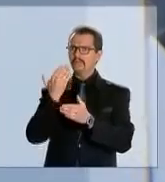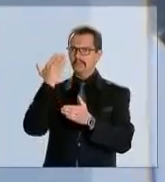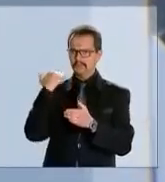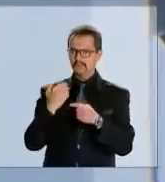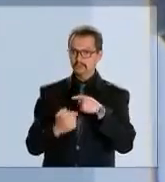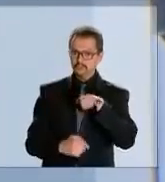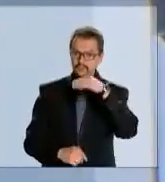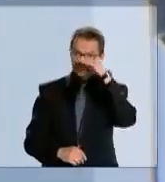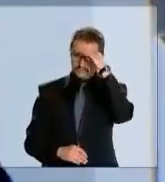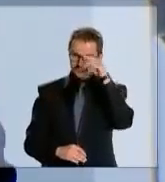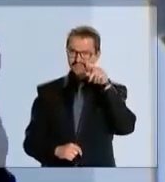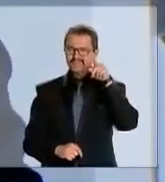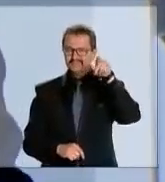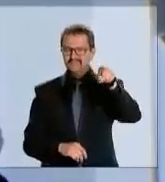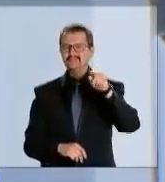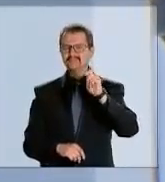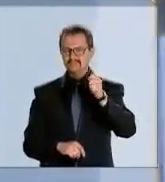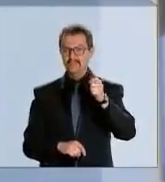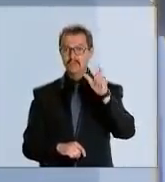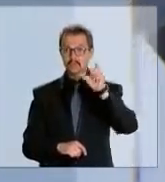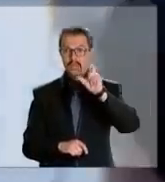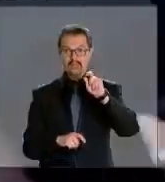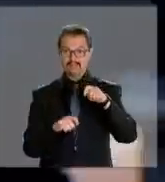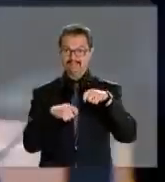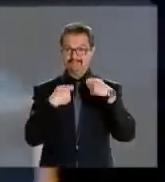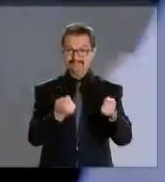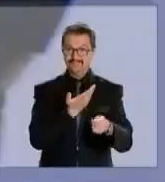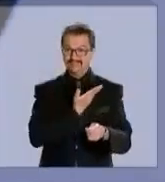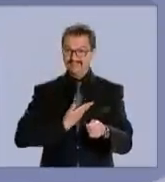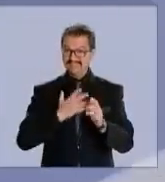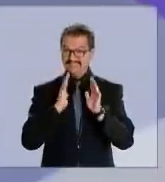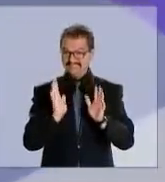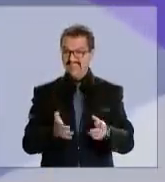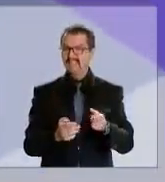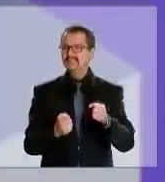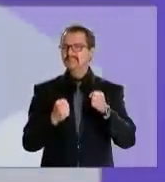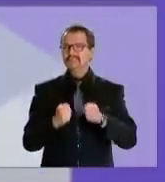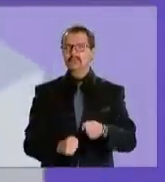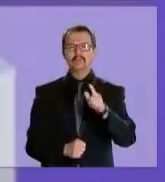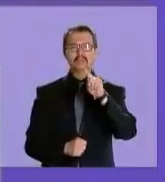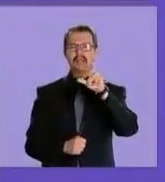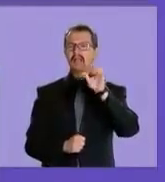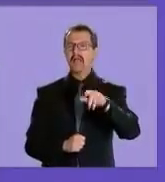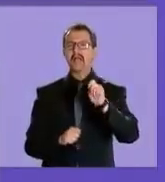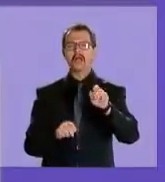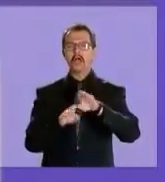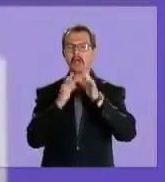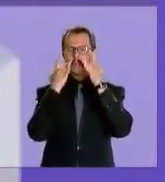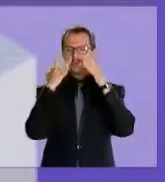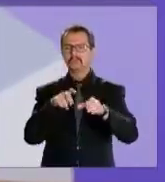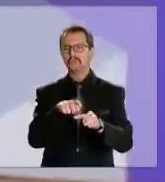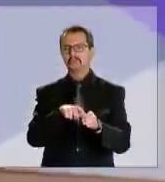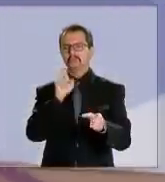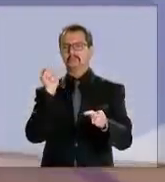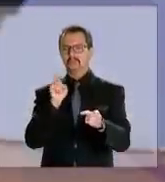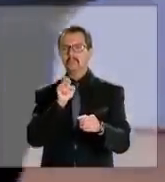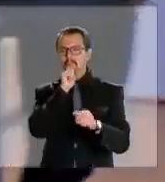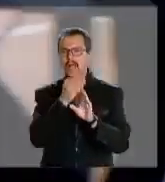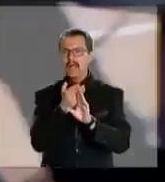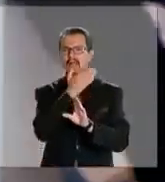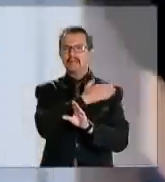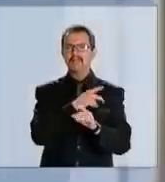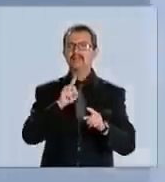administración se saldría el trato de libre comercio y si hacemos un recuento dijo que se saldría del acuerdo climático de parís ya